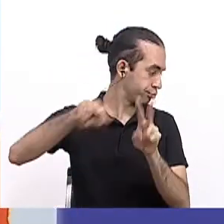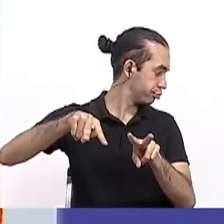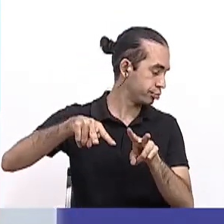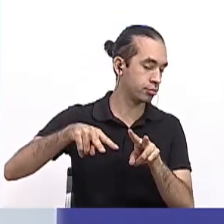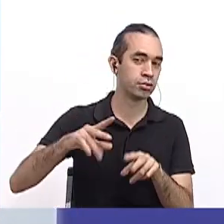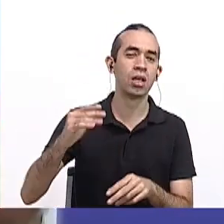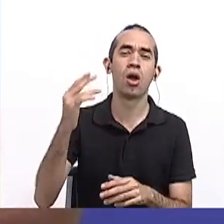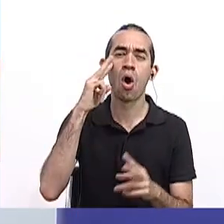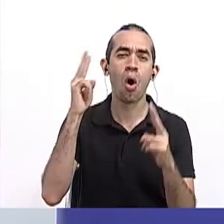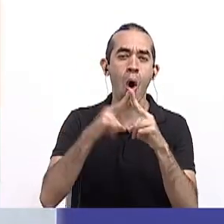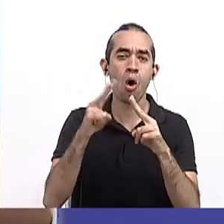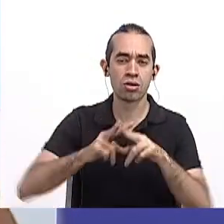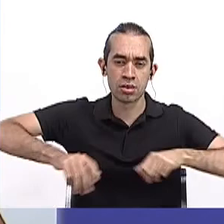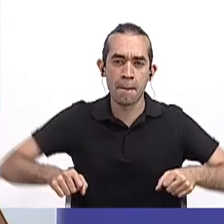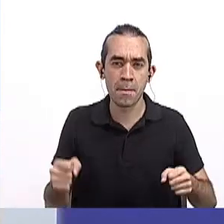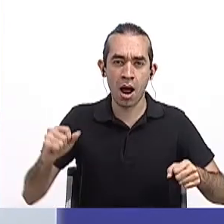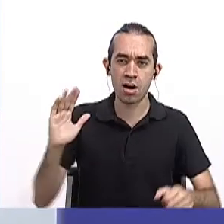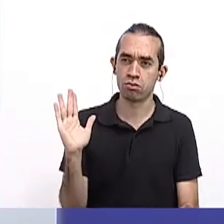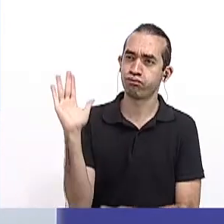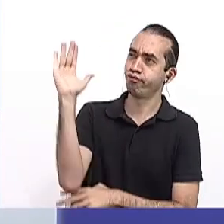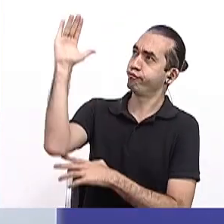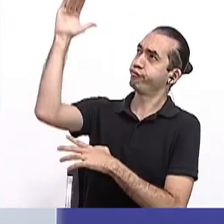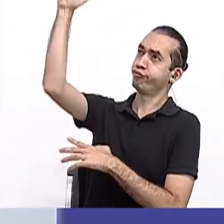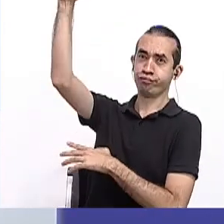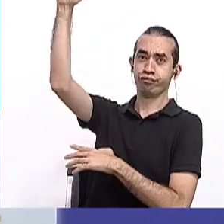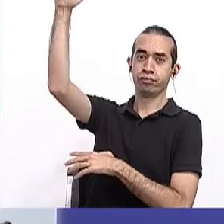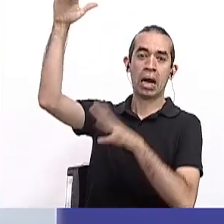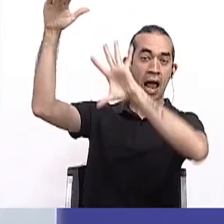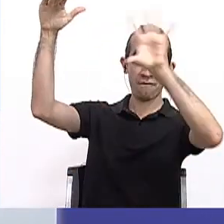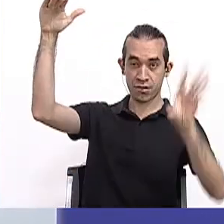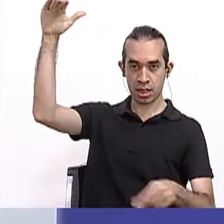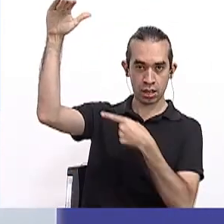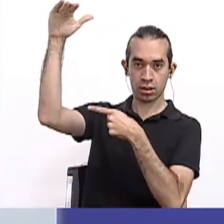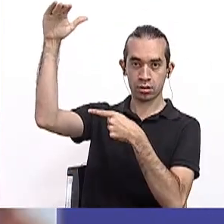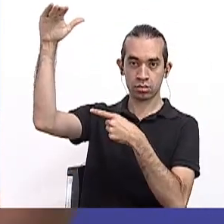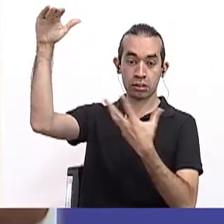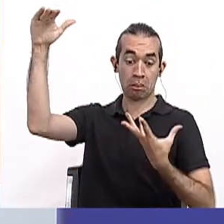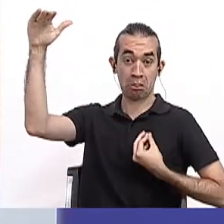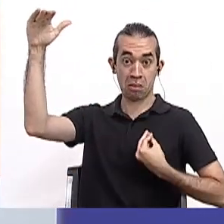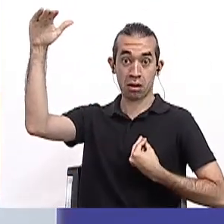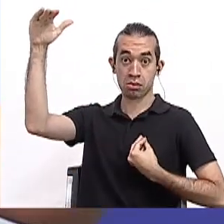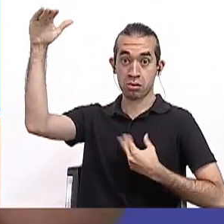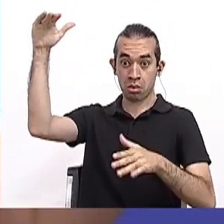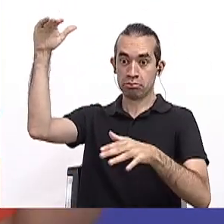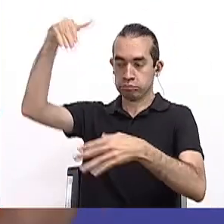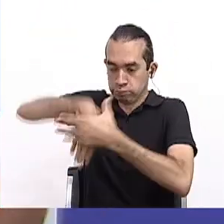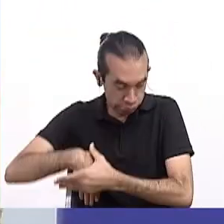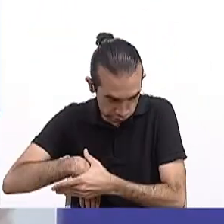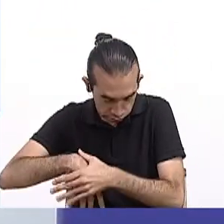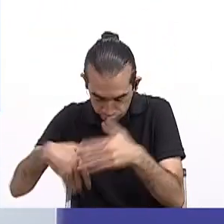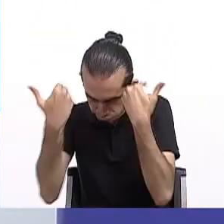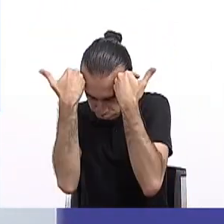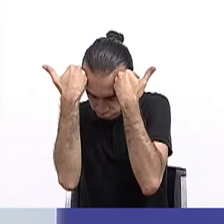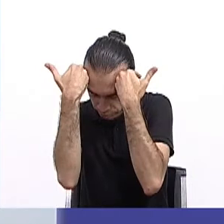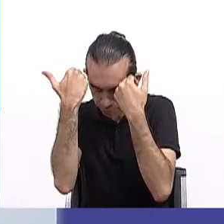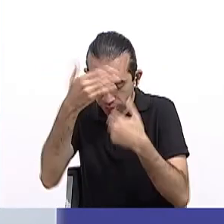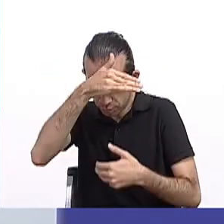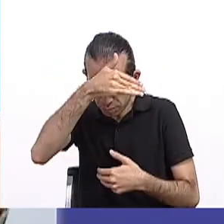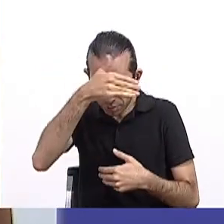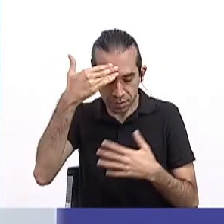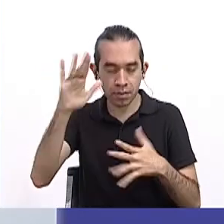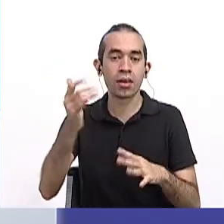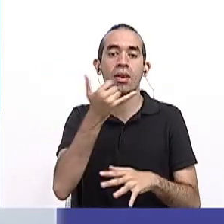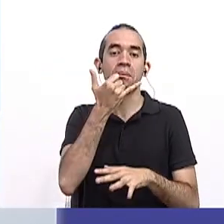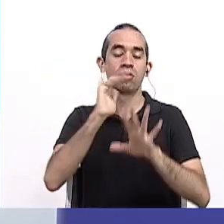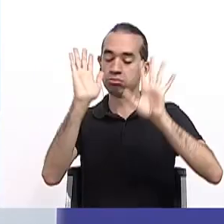siente amenazada, entierra la cabeza en la arena o en la tierra y se libera de todo lo que ocurre alrededor.